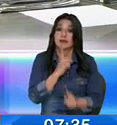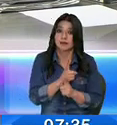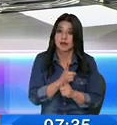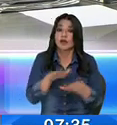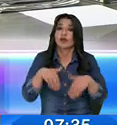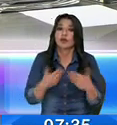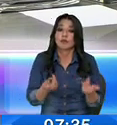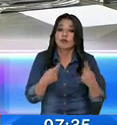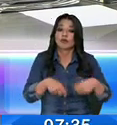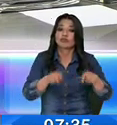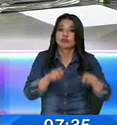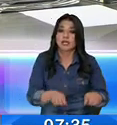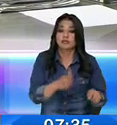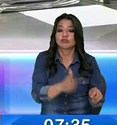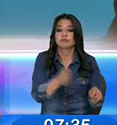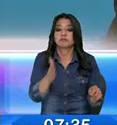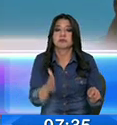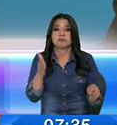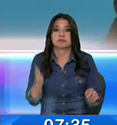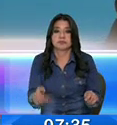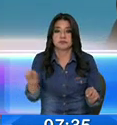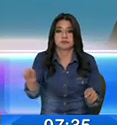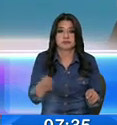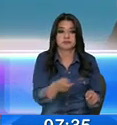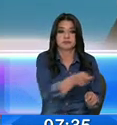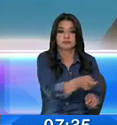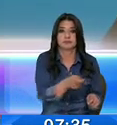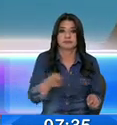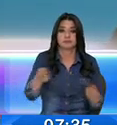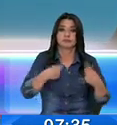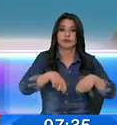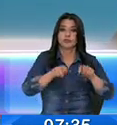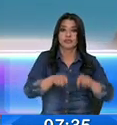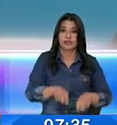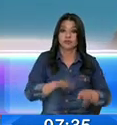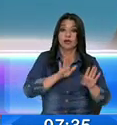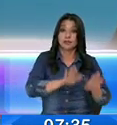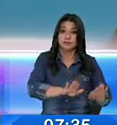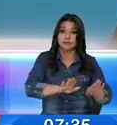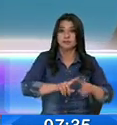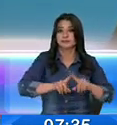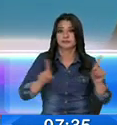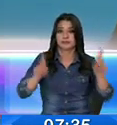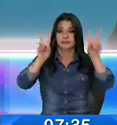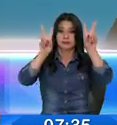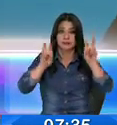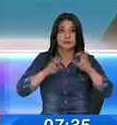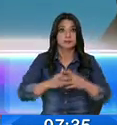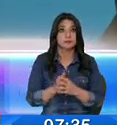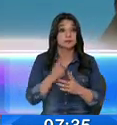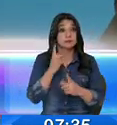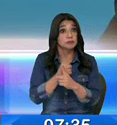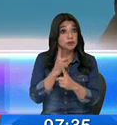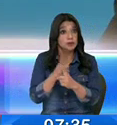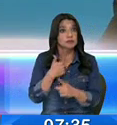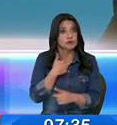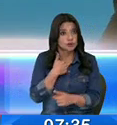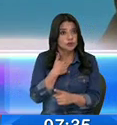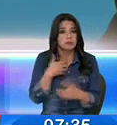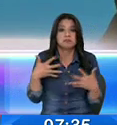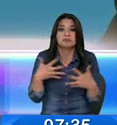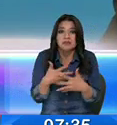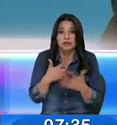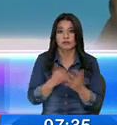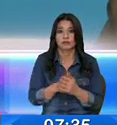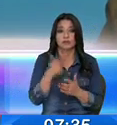de la tercerización y lo que se estableció es un marco general de contratación bajo este sistema y por ello es que nosotros tenemos temor de